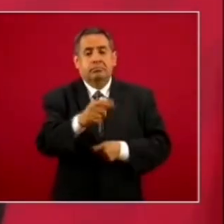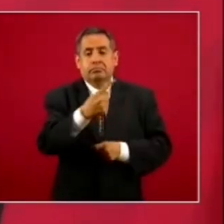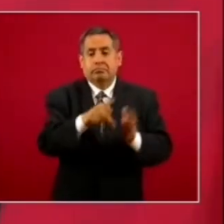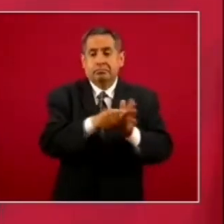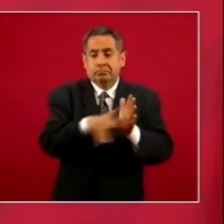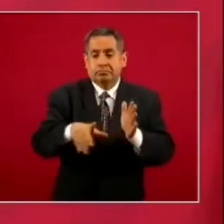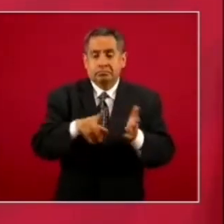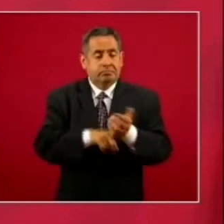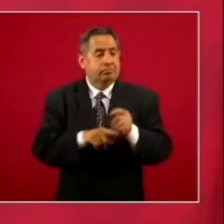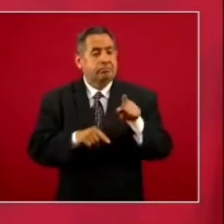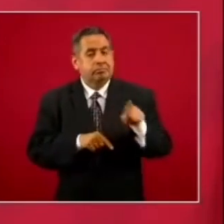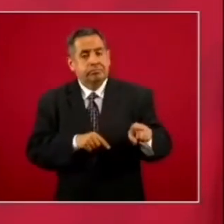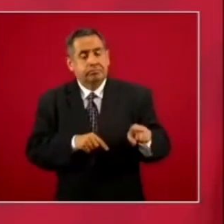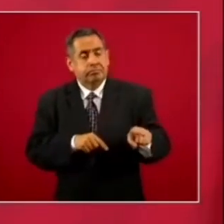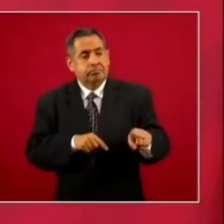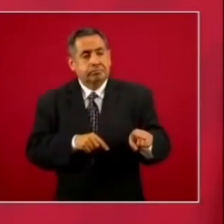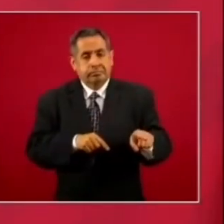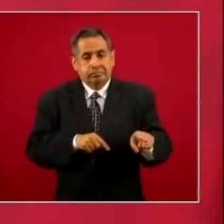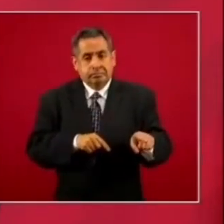de